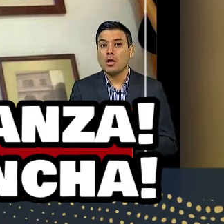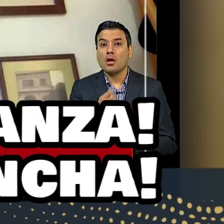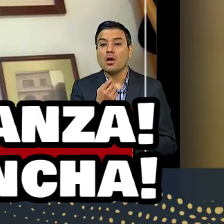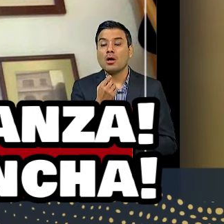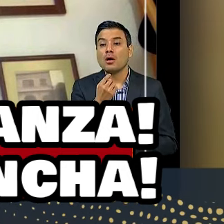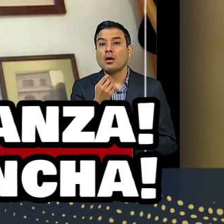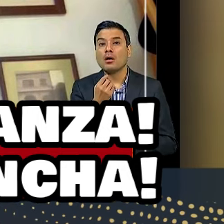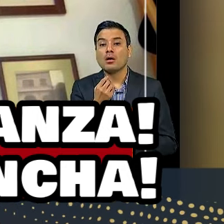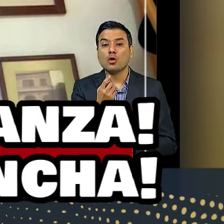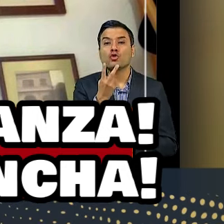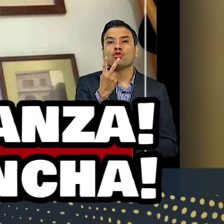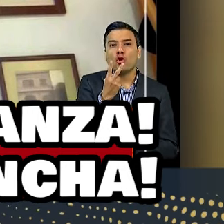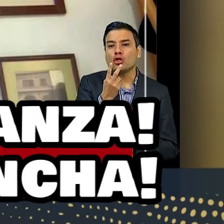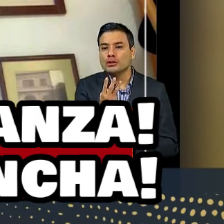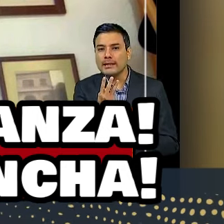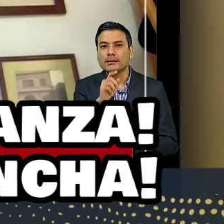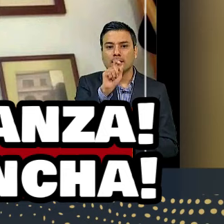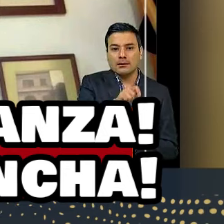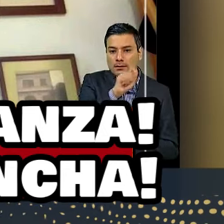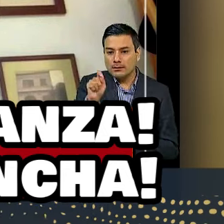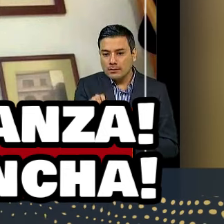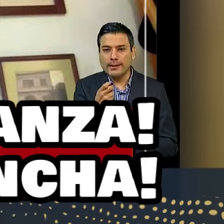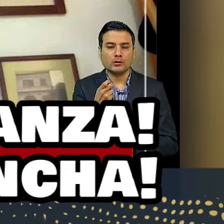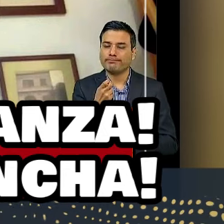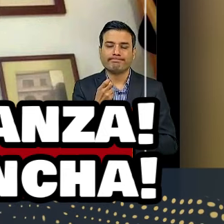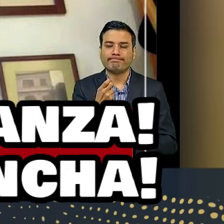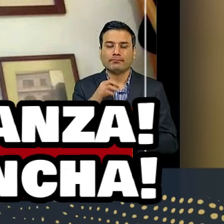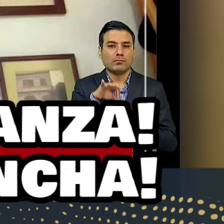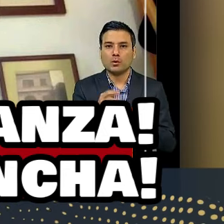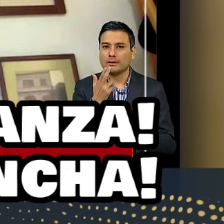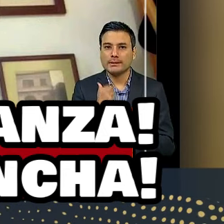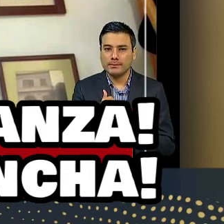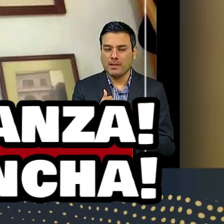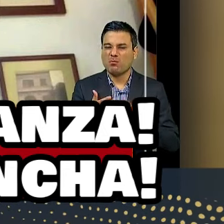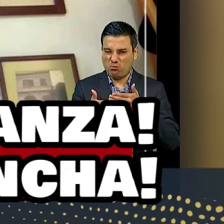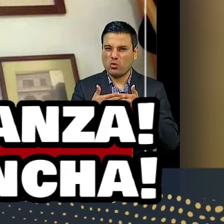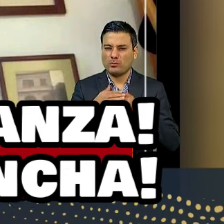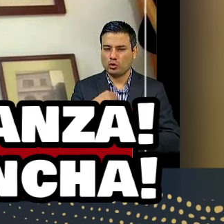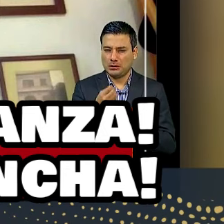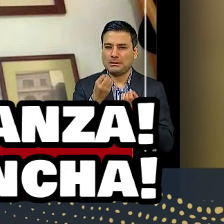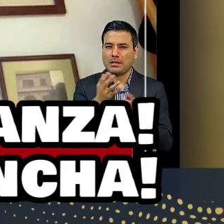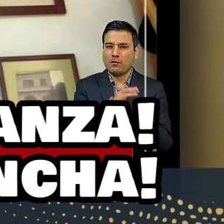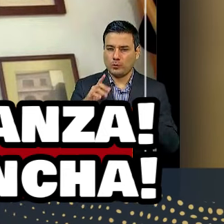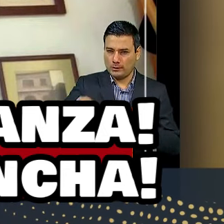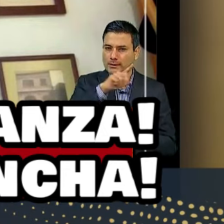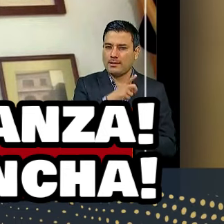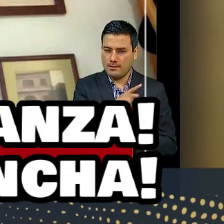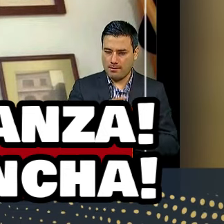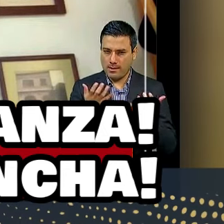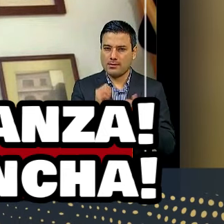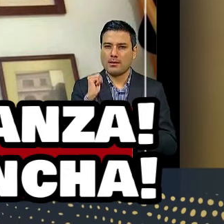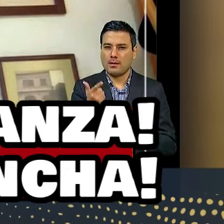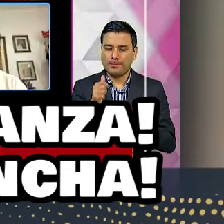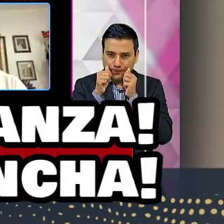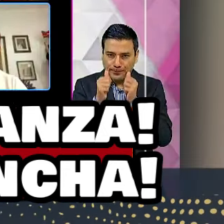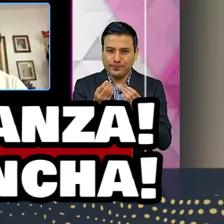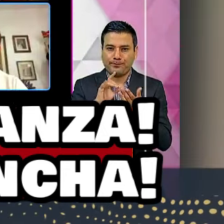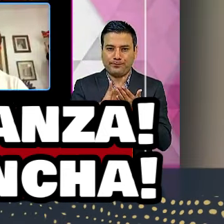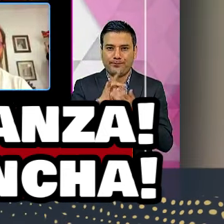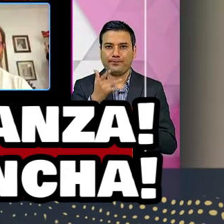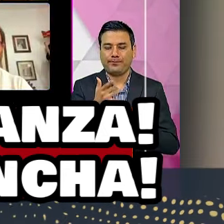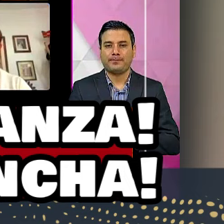votación y no es el caso pero les haremos llegar el dato preciso para que sean tan amables de poder intervenir en el asunto por su atención Muchísimas